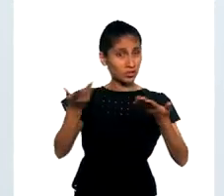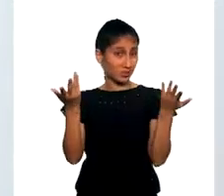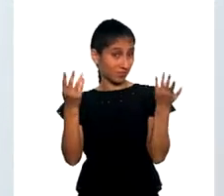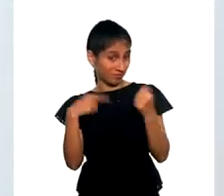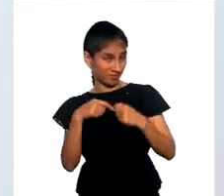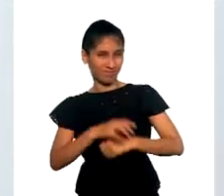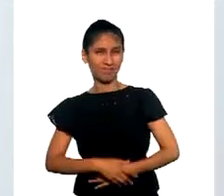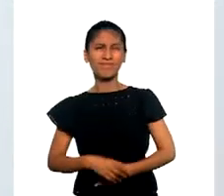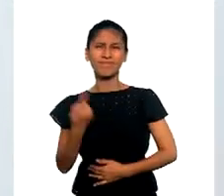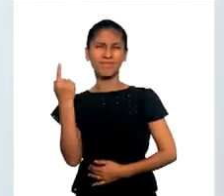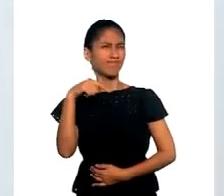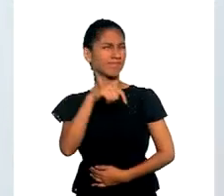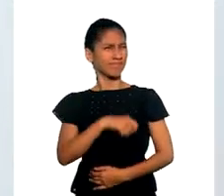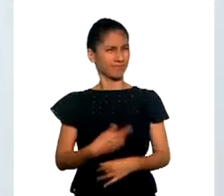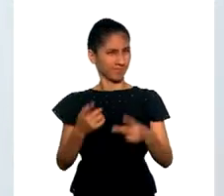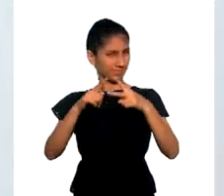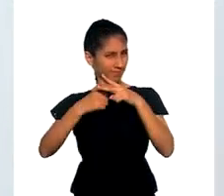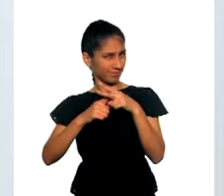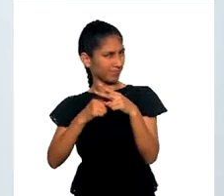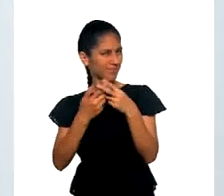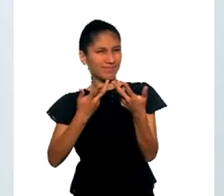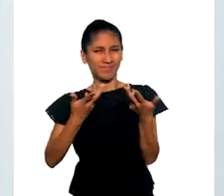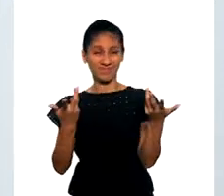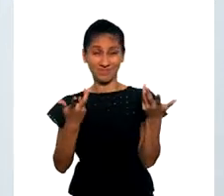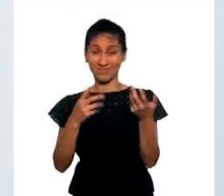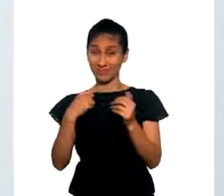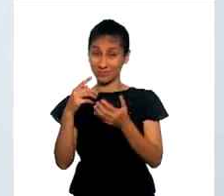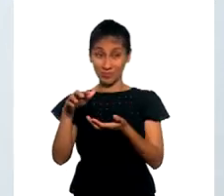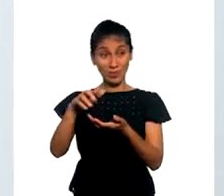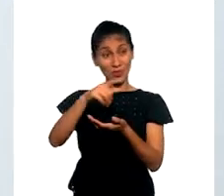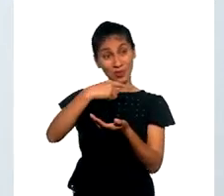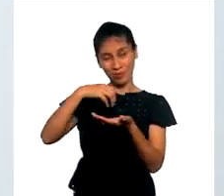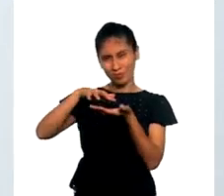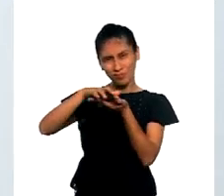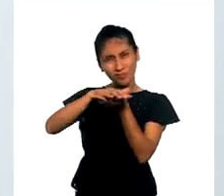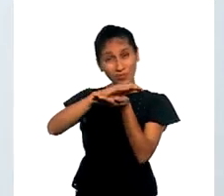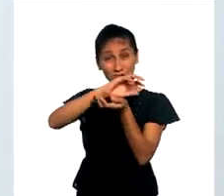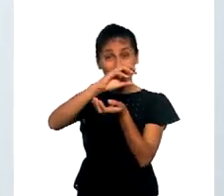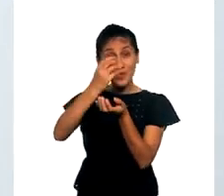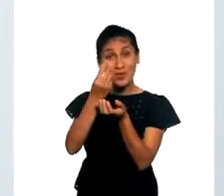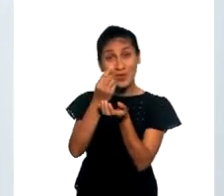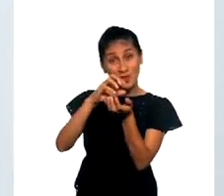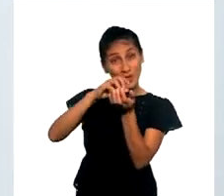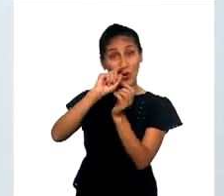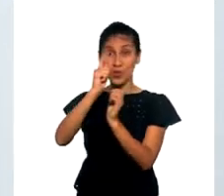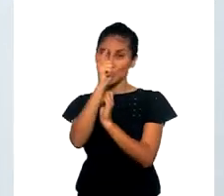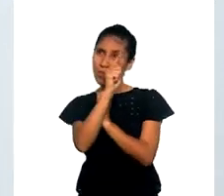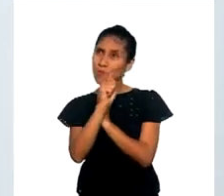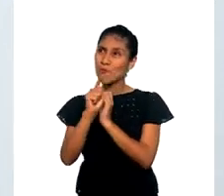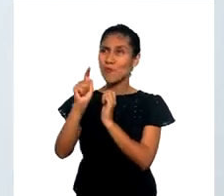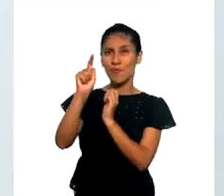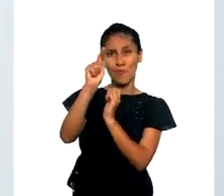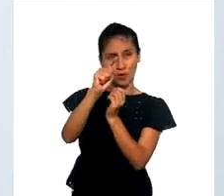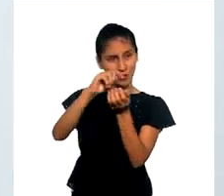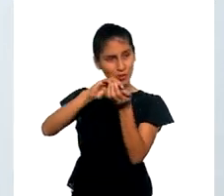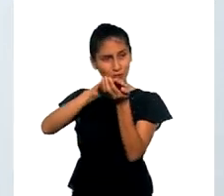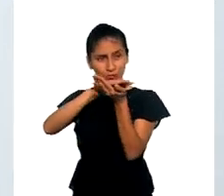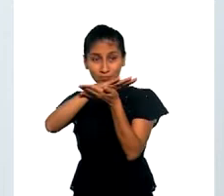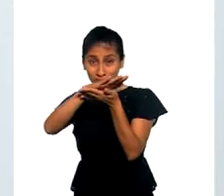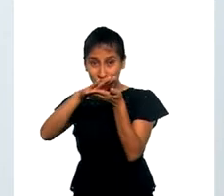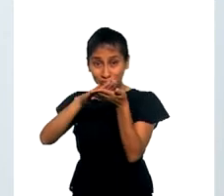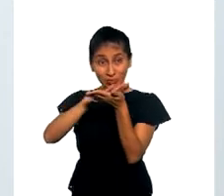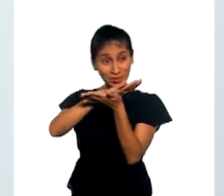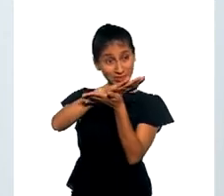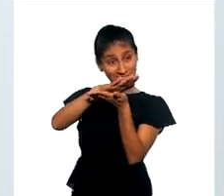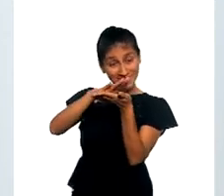tranquilidad para eso comenzamos a hacer una bolita de energía super chiquitita que va a crecer cada vez que nosotros las